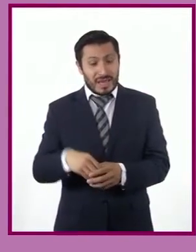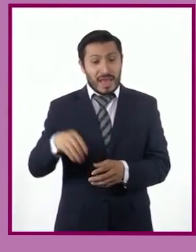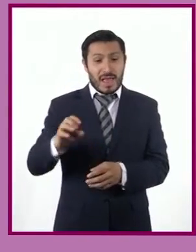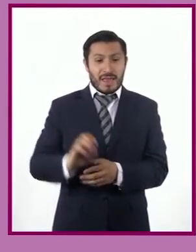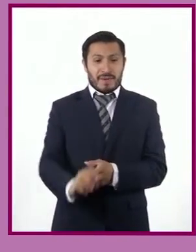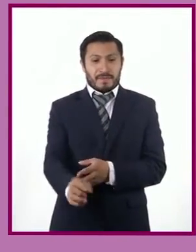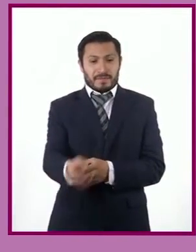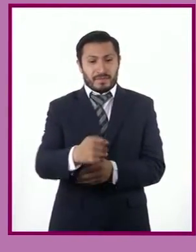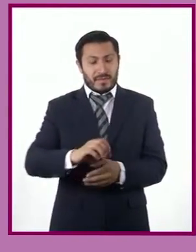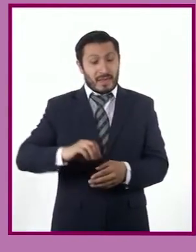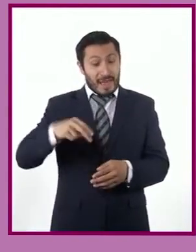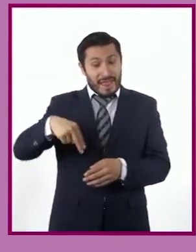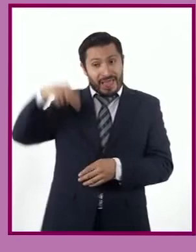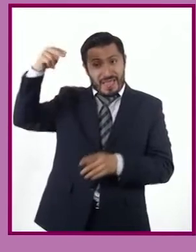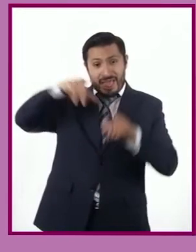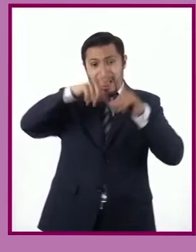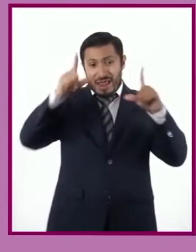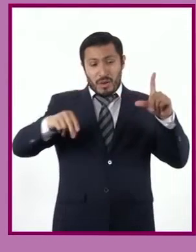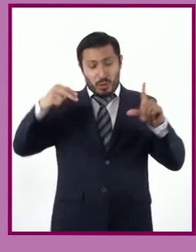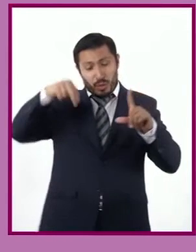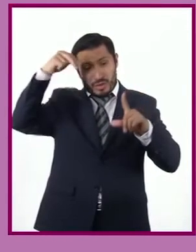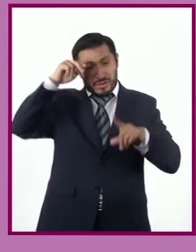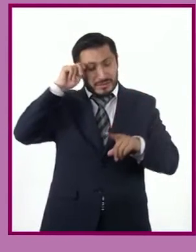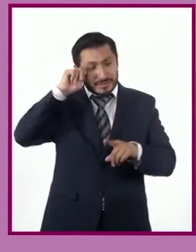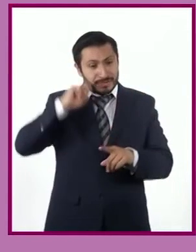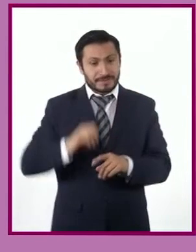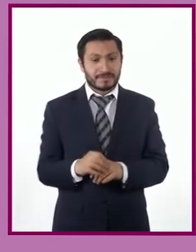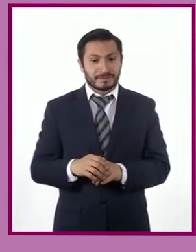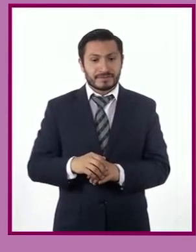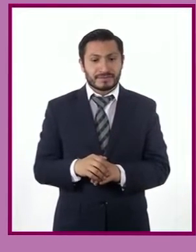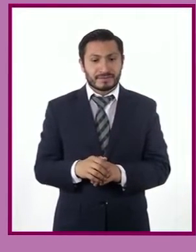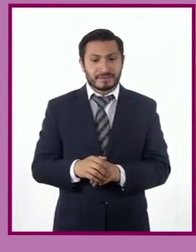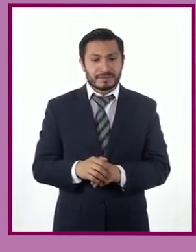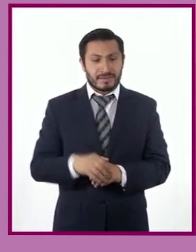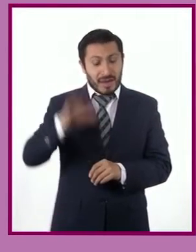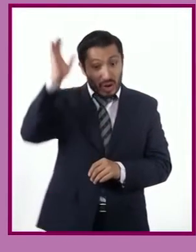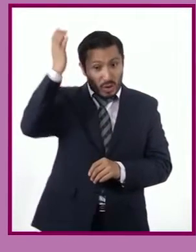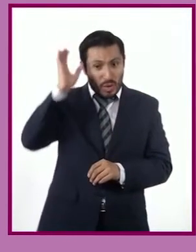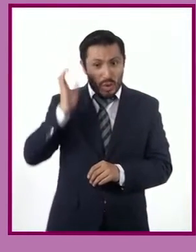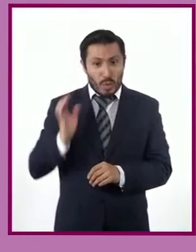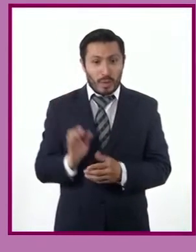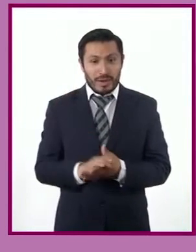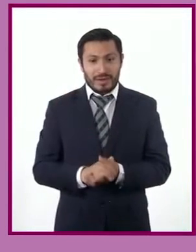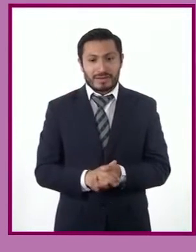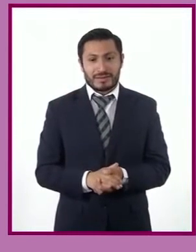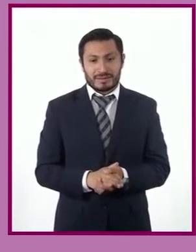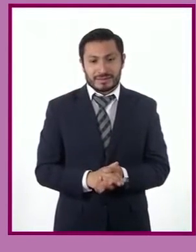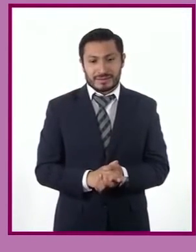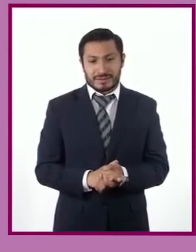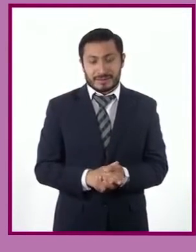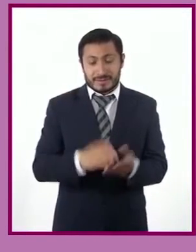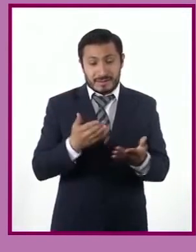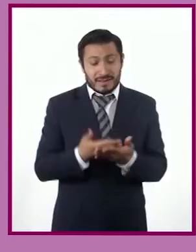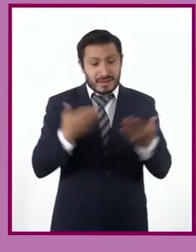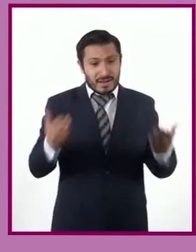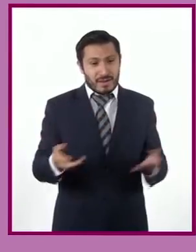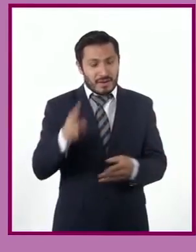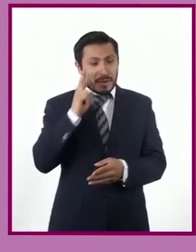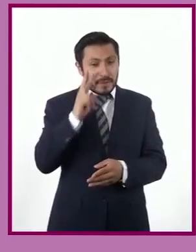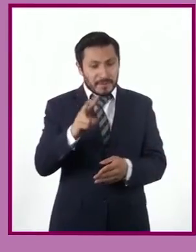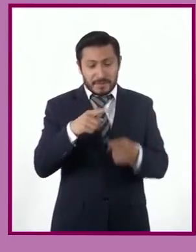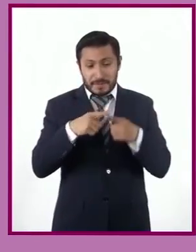Coahuila. Ahora vayamos a conocer cómo se lleva a cabo la fosilización por petrificación.